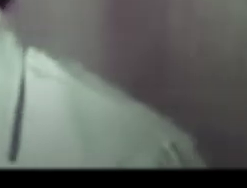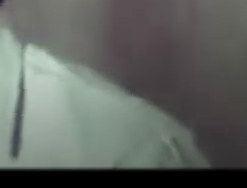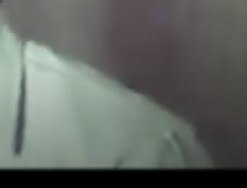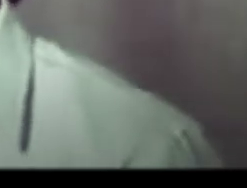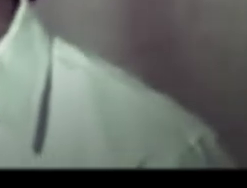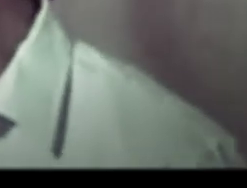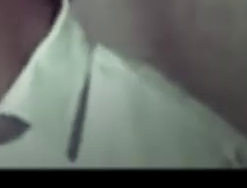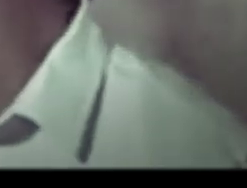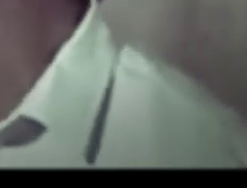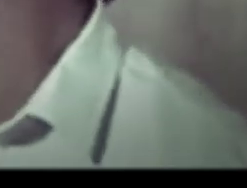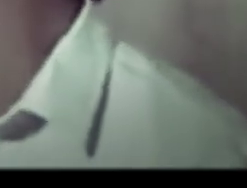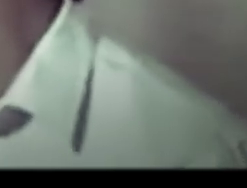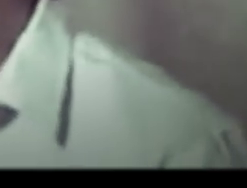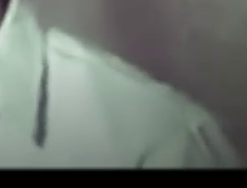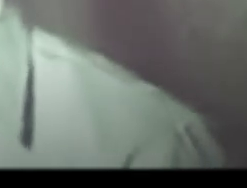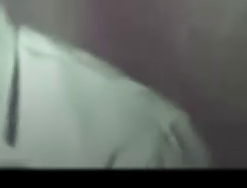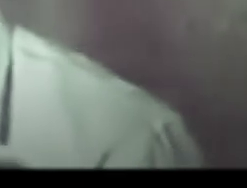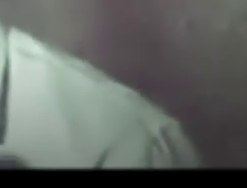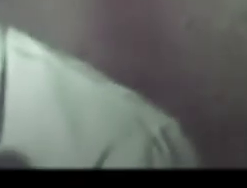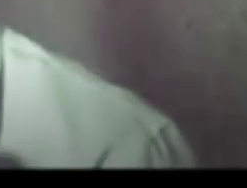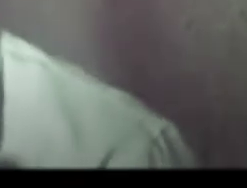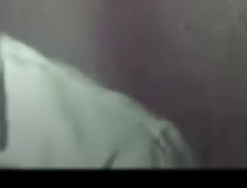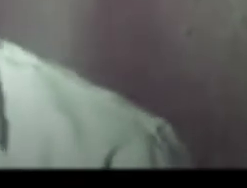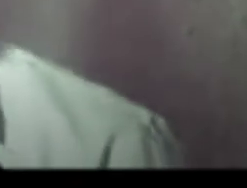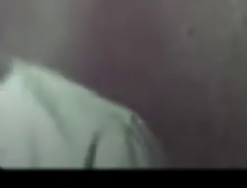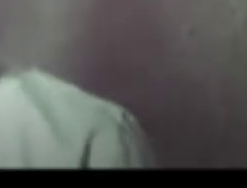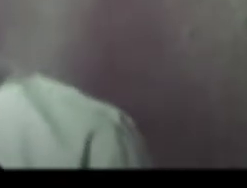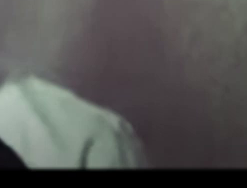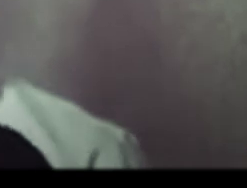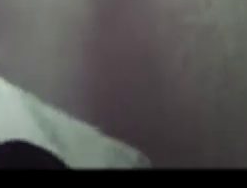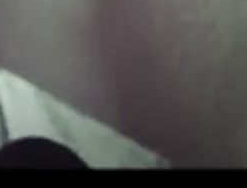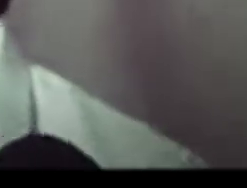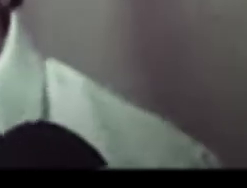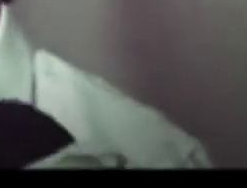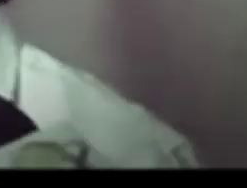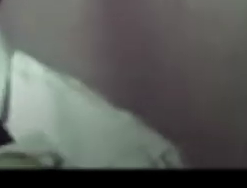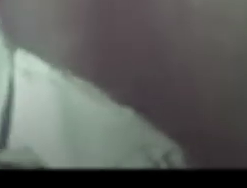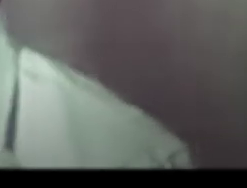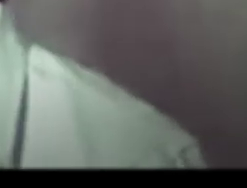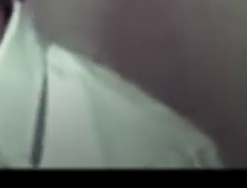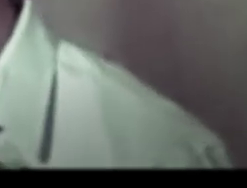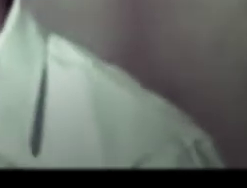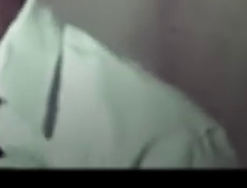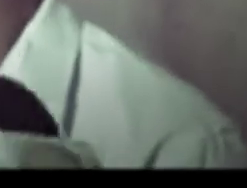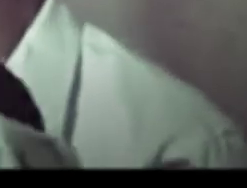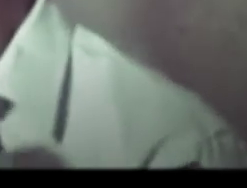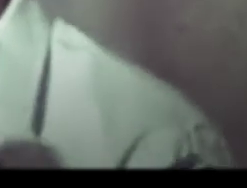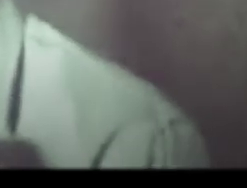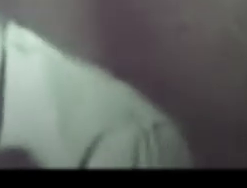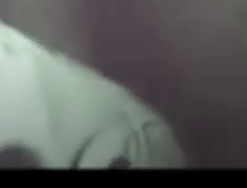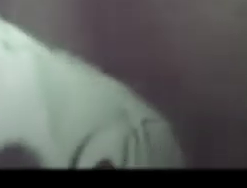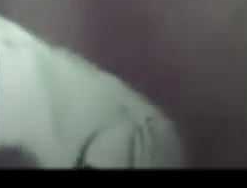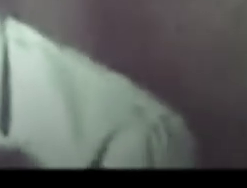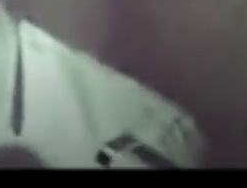Yo te iba a decir que no es en estas horas, que en realidad es del 2011 que presentamos formalmente el tema por primera vez en el Parlamento. Está sellado